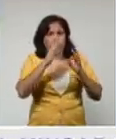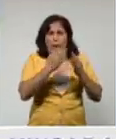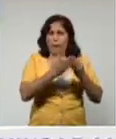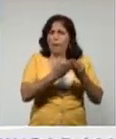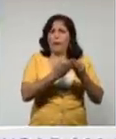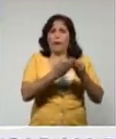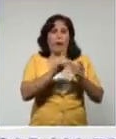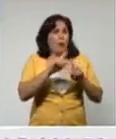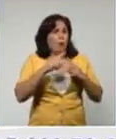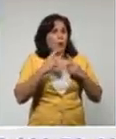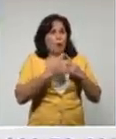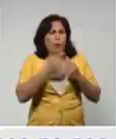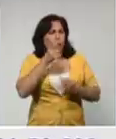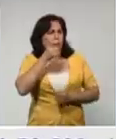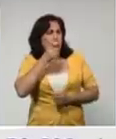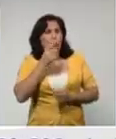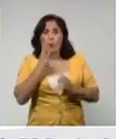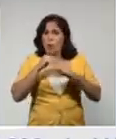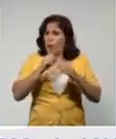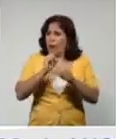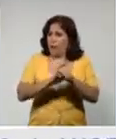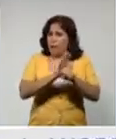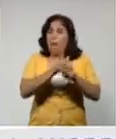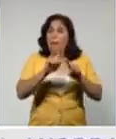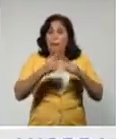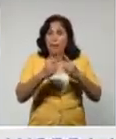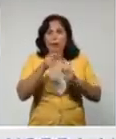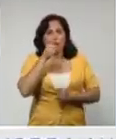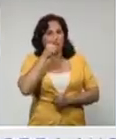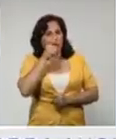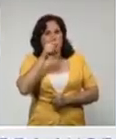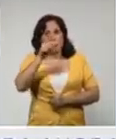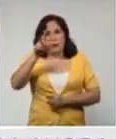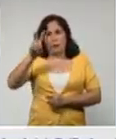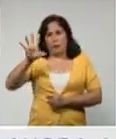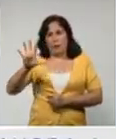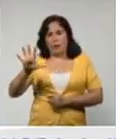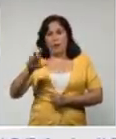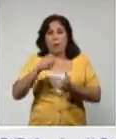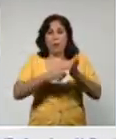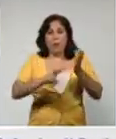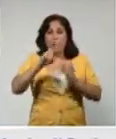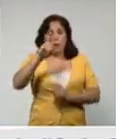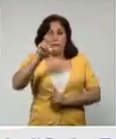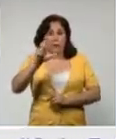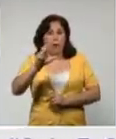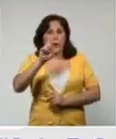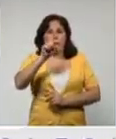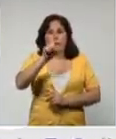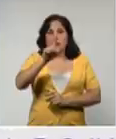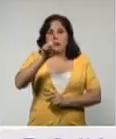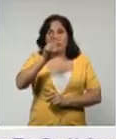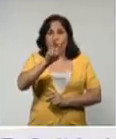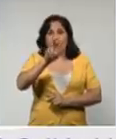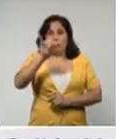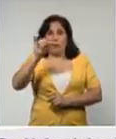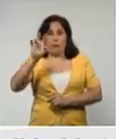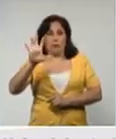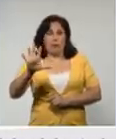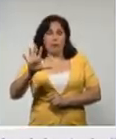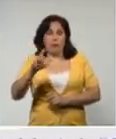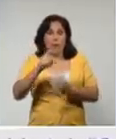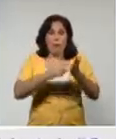pesar de no tener casos 125, Villa Clara 265,